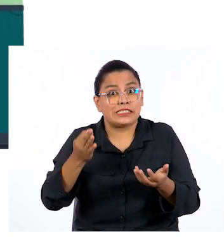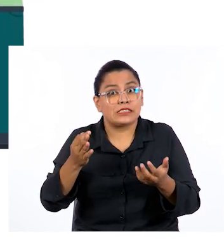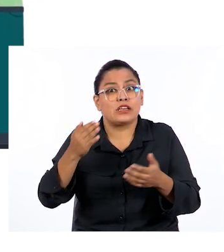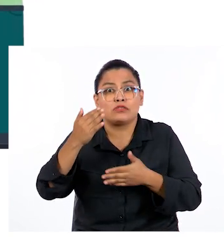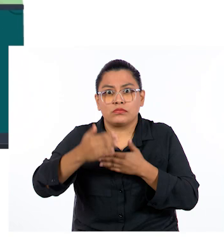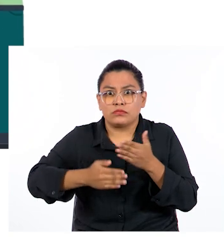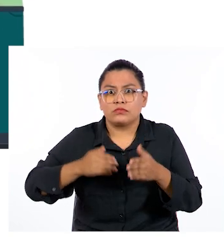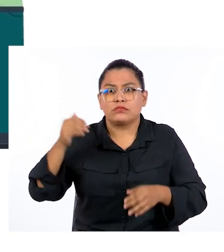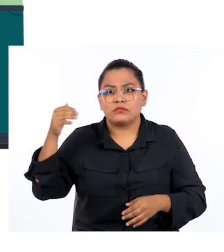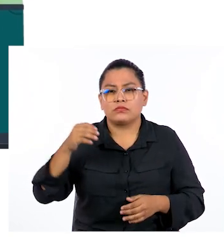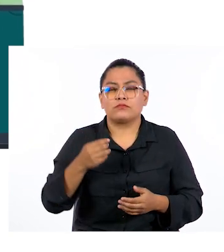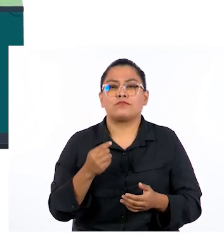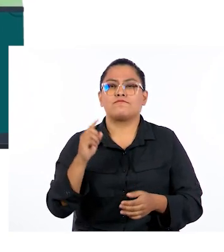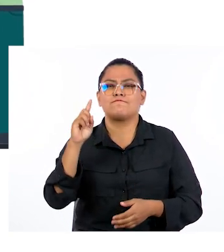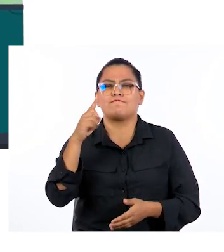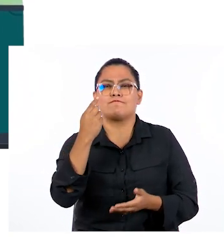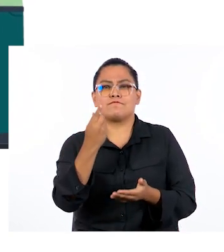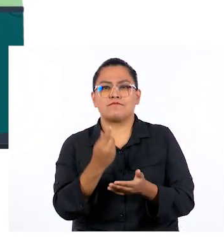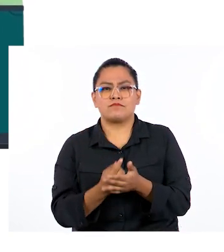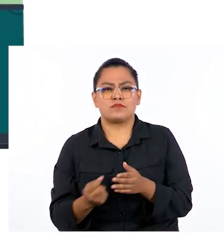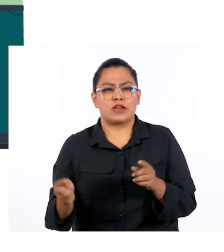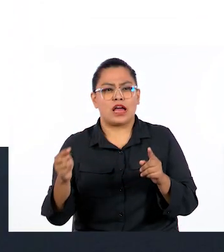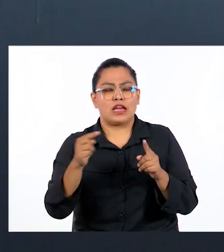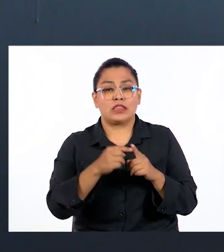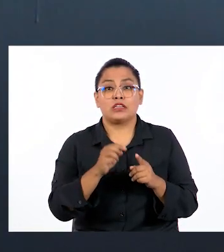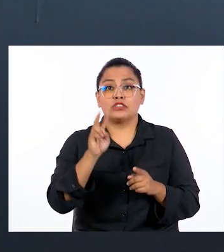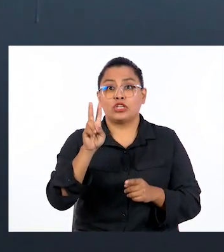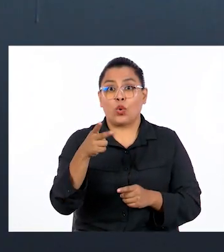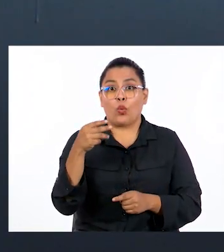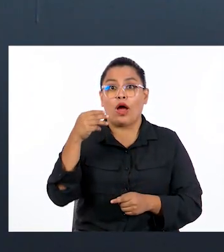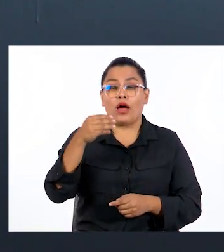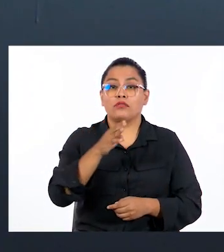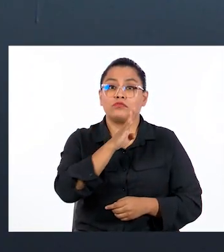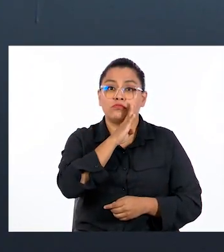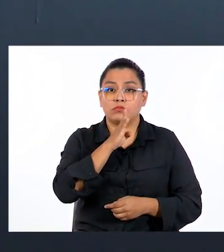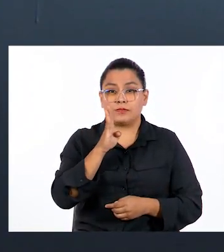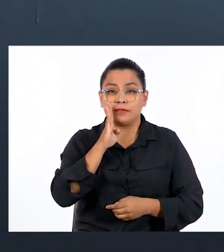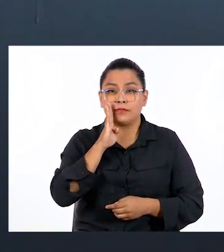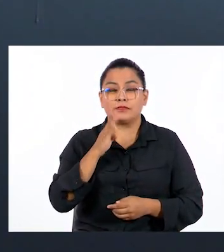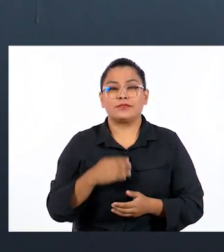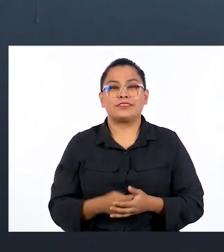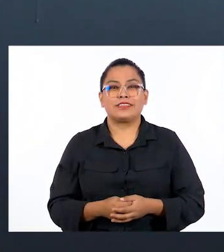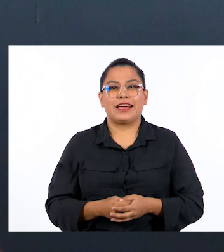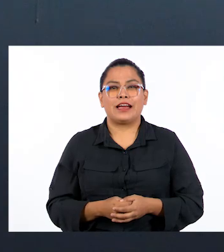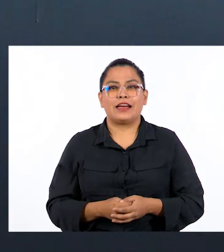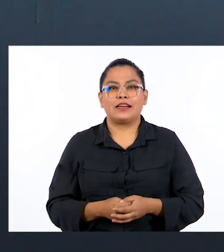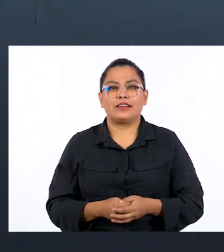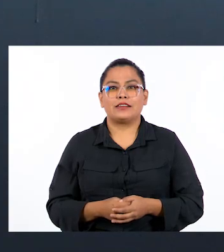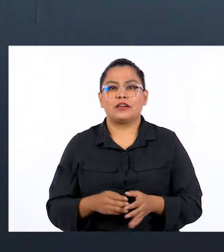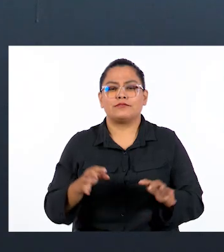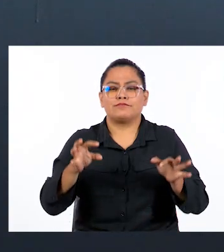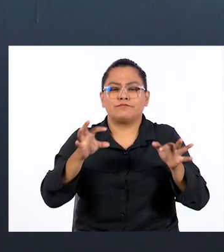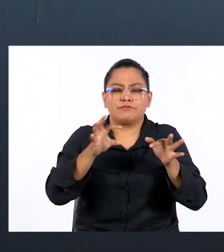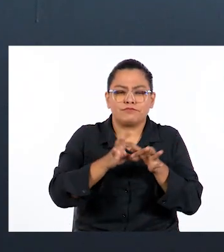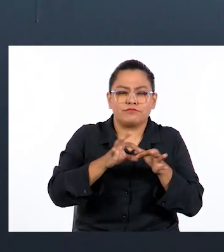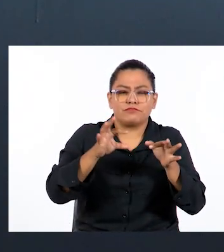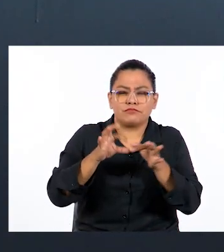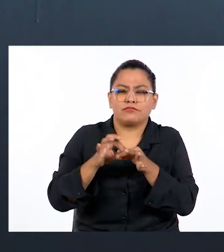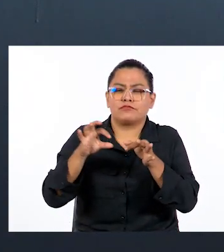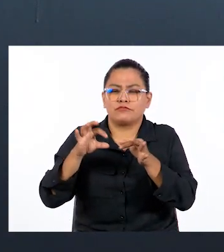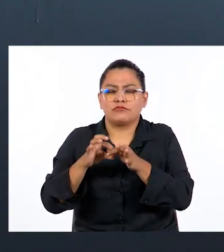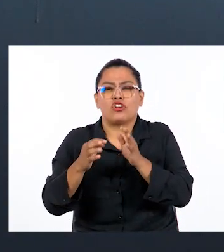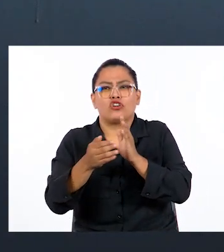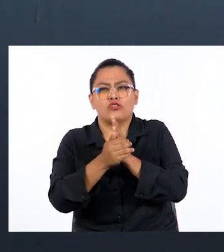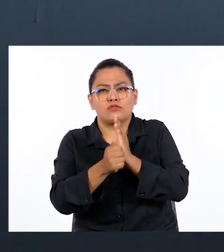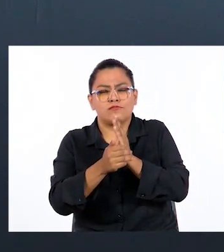grado hasta segundo año de bachillerato. Toda esta articulación de las competencias, contenidos e